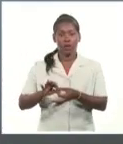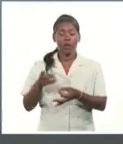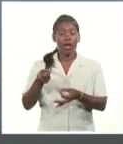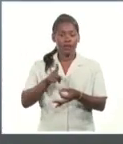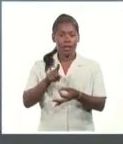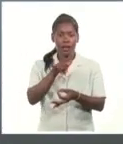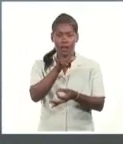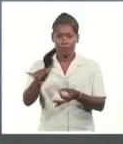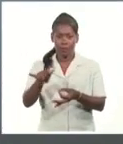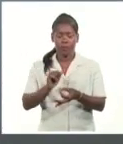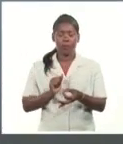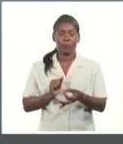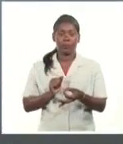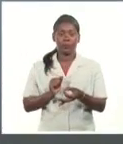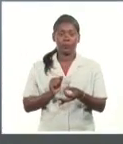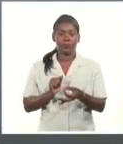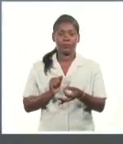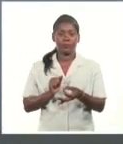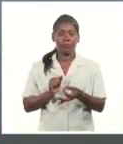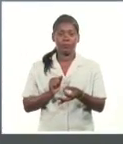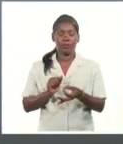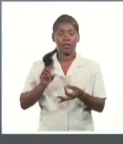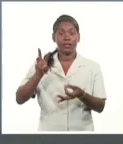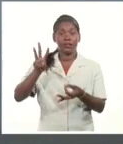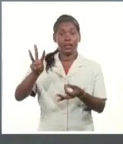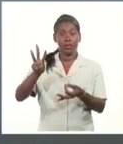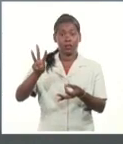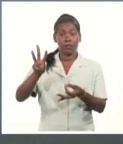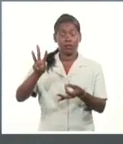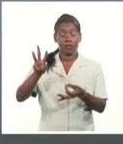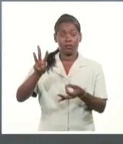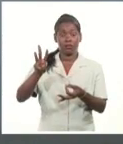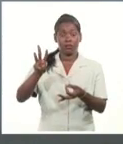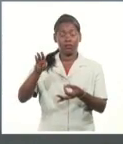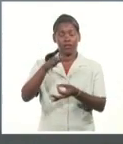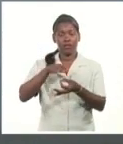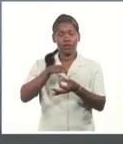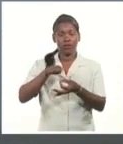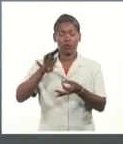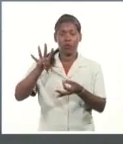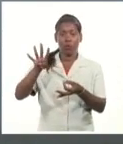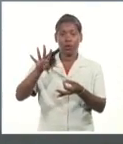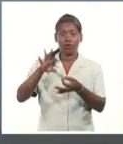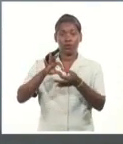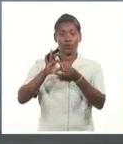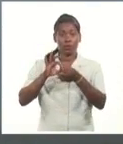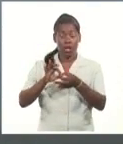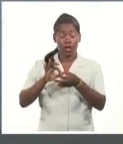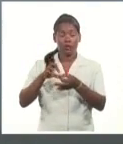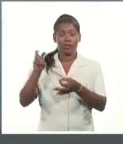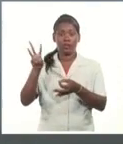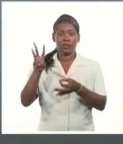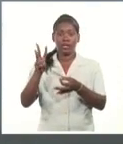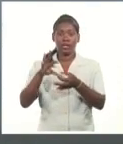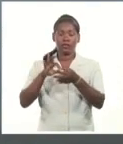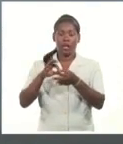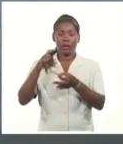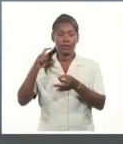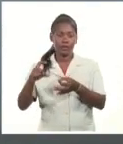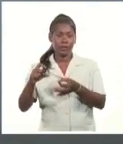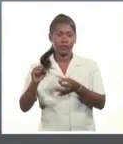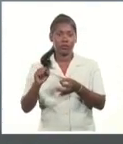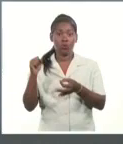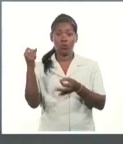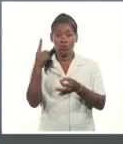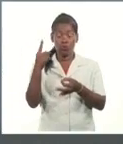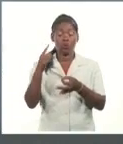ayer. Se reportan 3 pacientes, 4 pacientes críticos, 3 pacientes graves. Incrementamos un